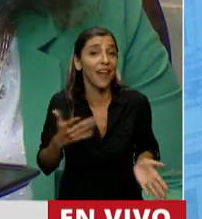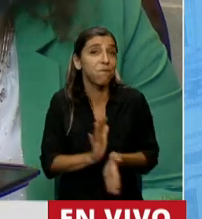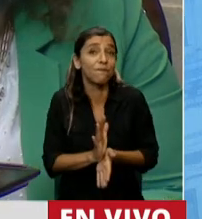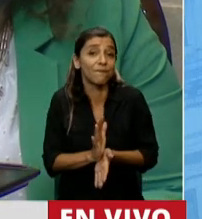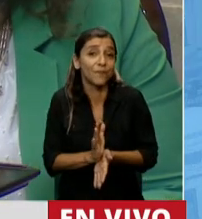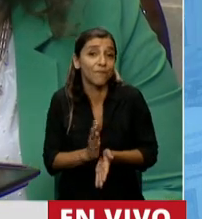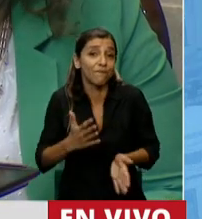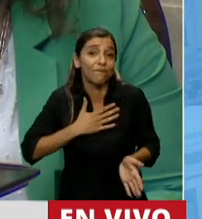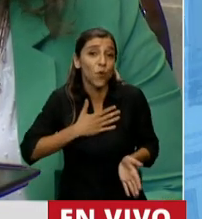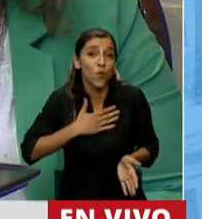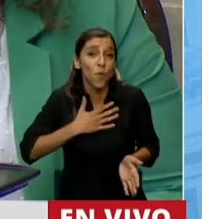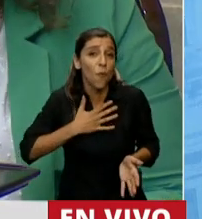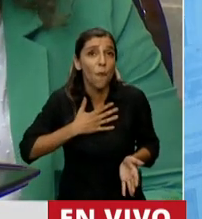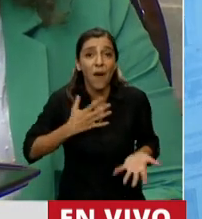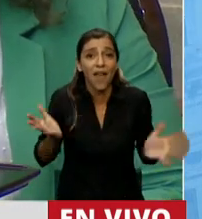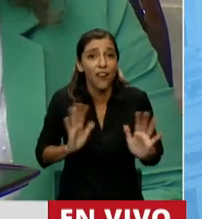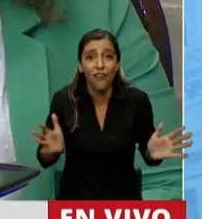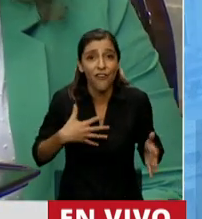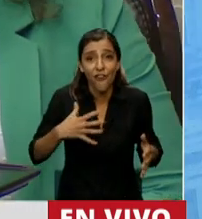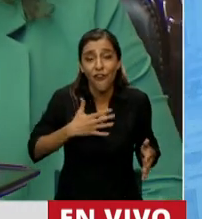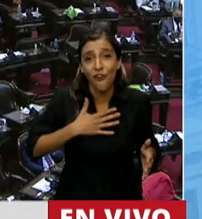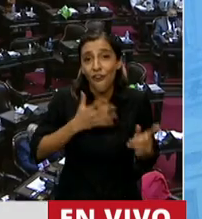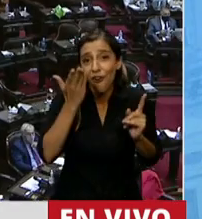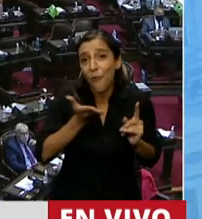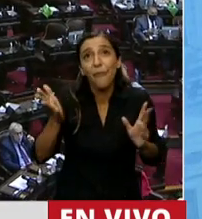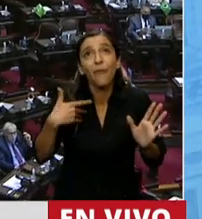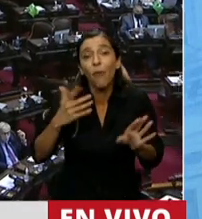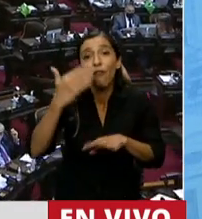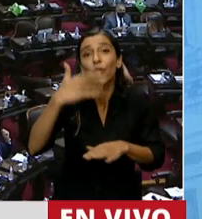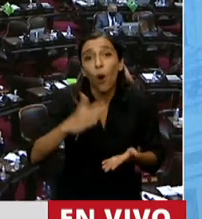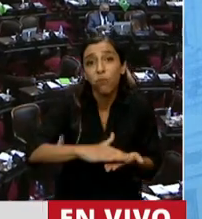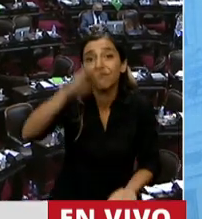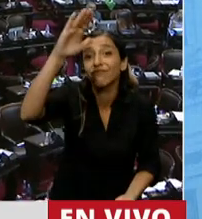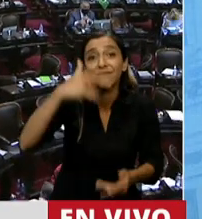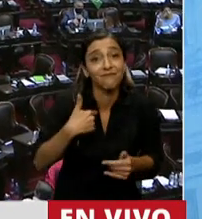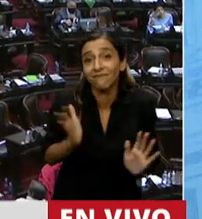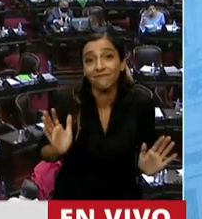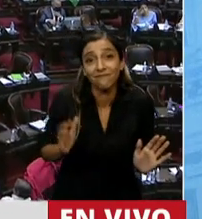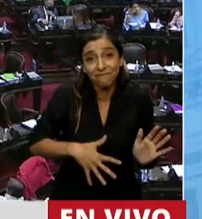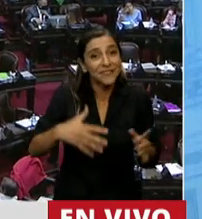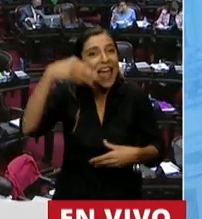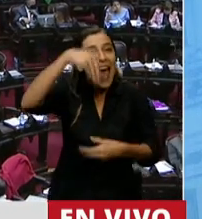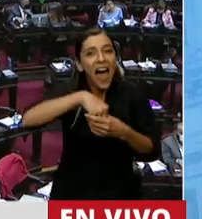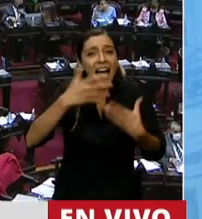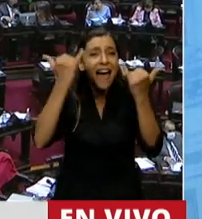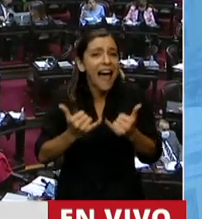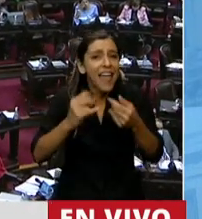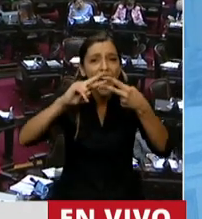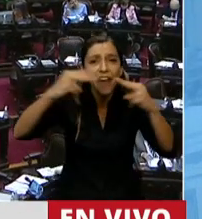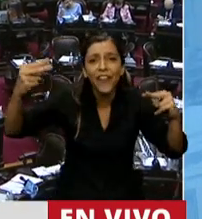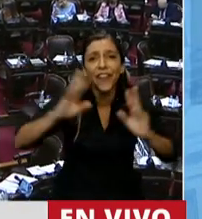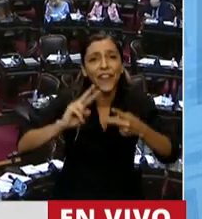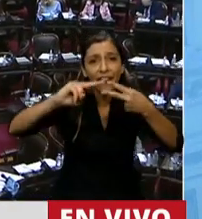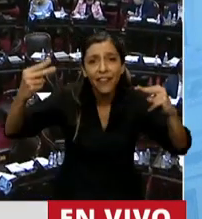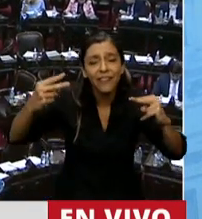humana, señores. Una vida humana con un propio ADN, que viene de dos patrones